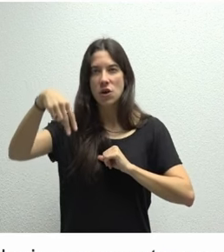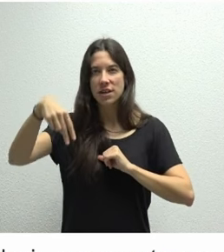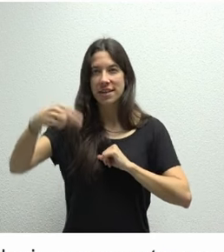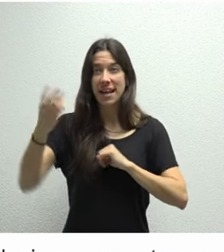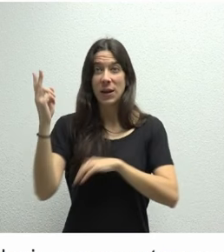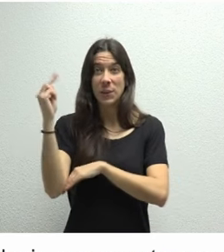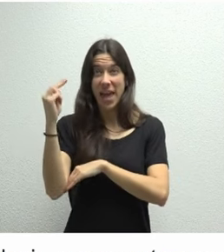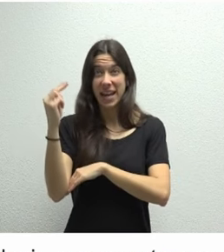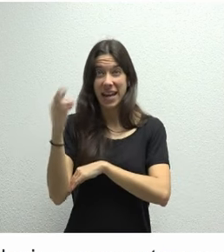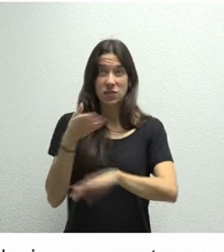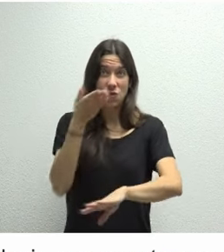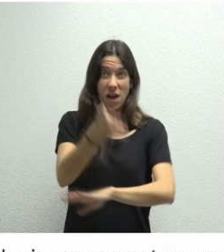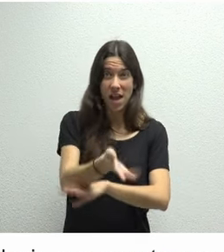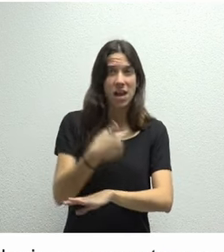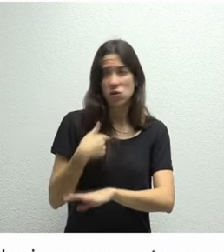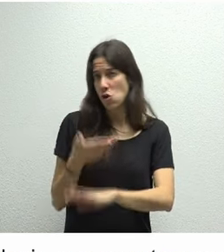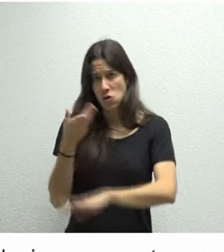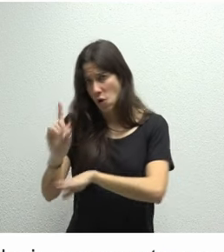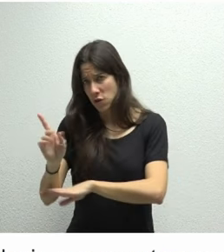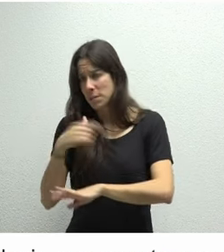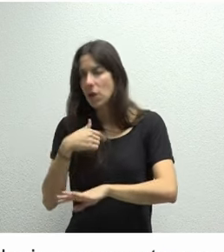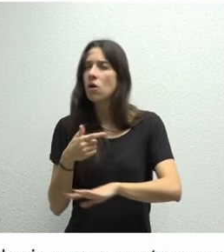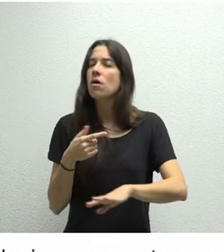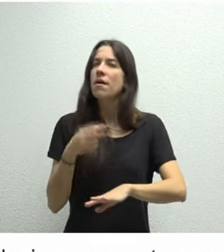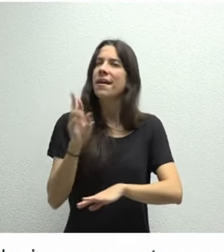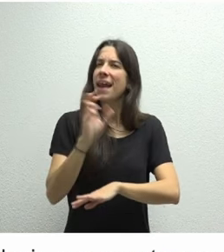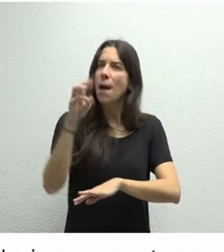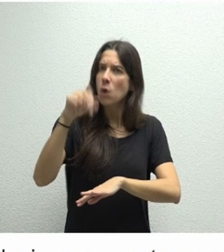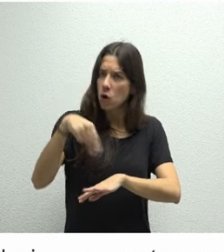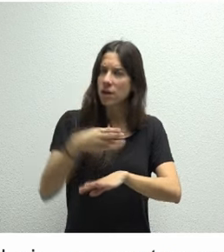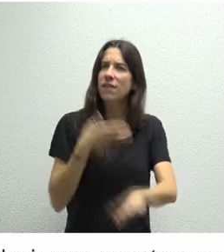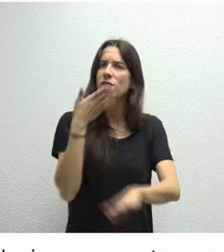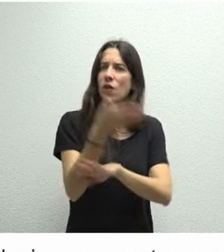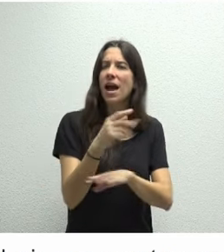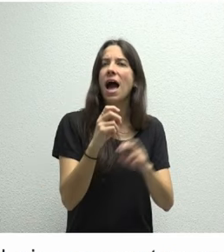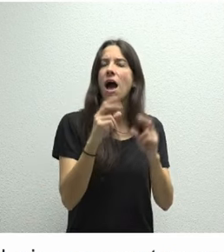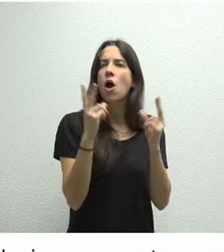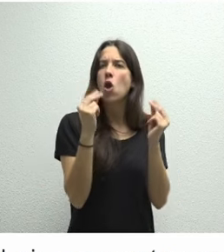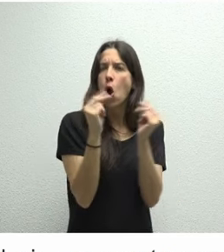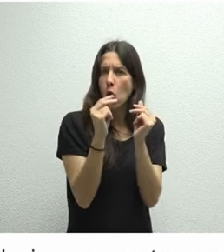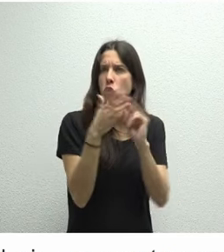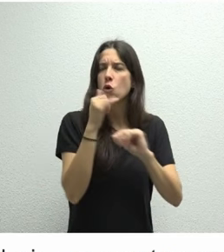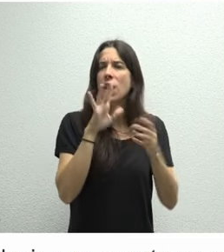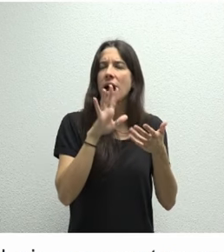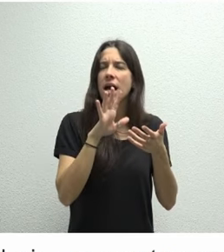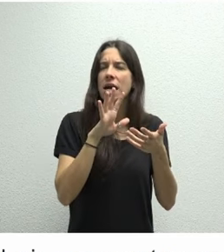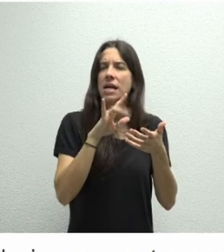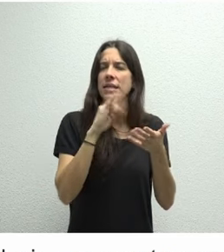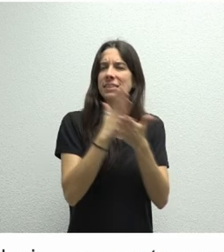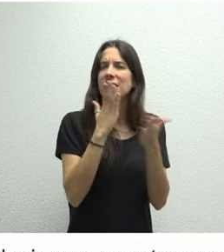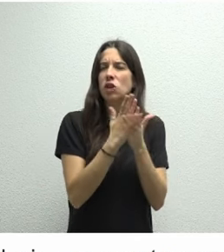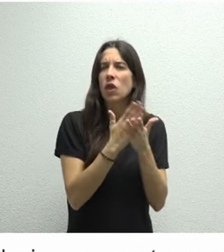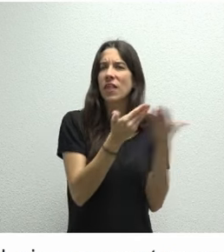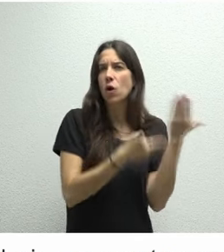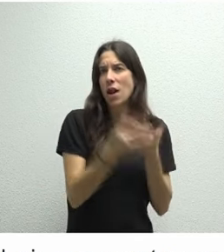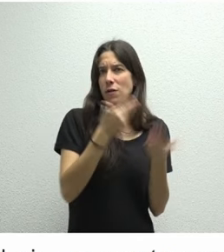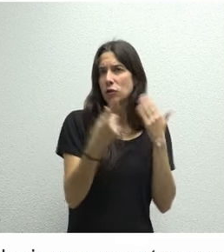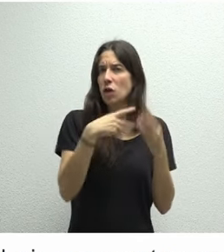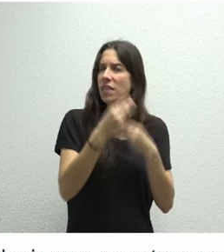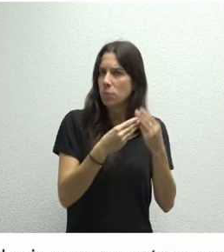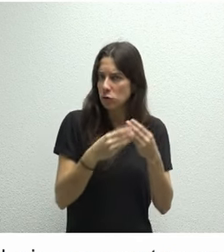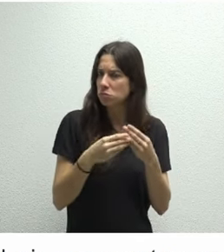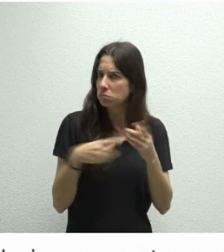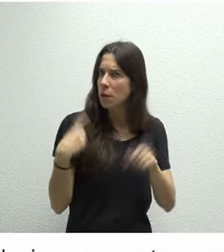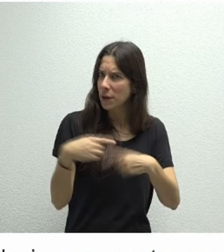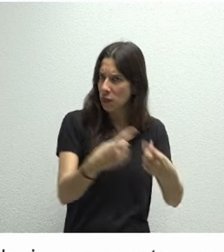estar allí en logroño dando en una sesión de colaboración que realizamos eh periódicamente que